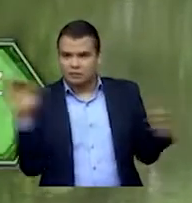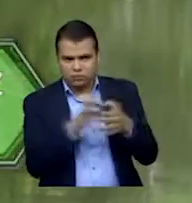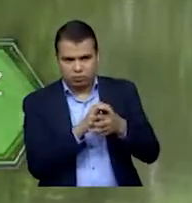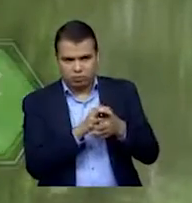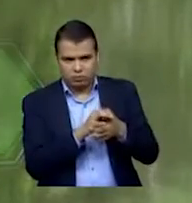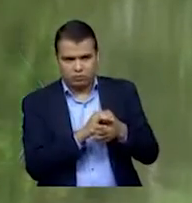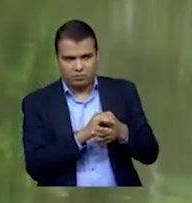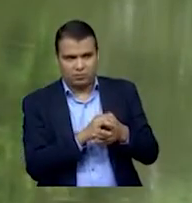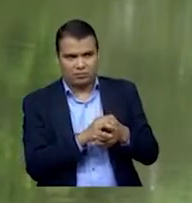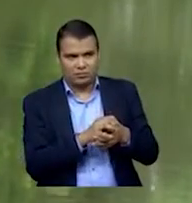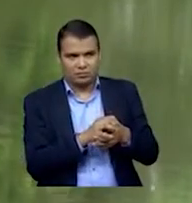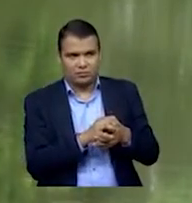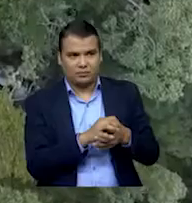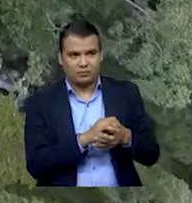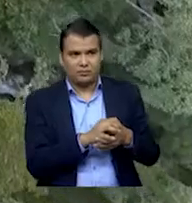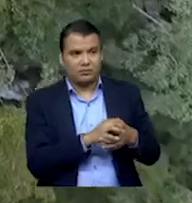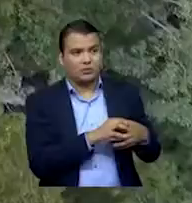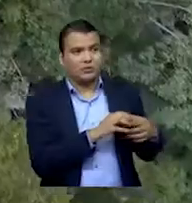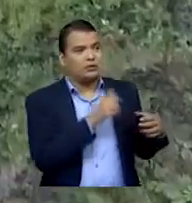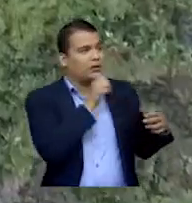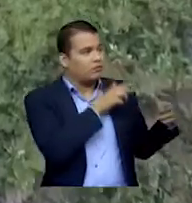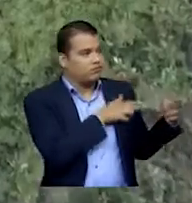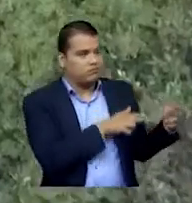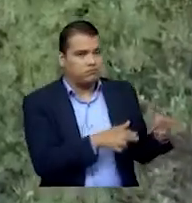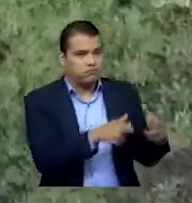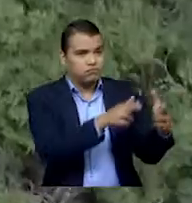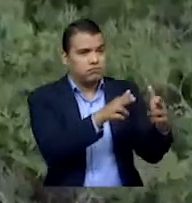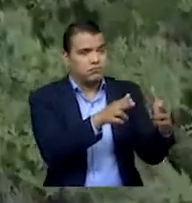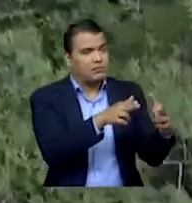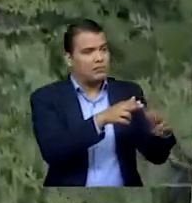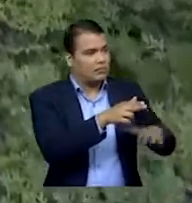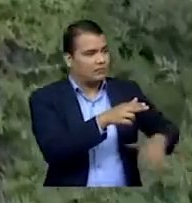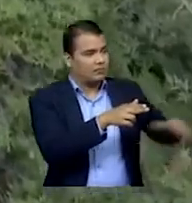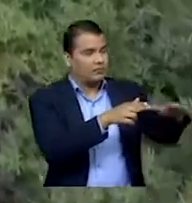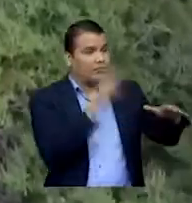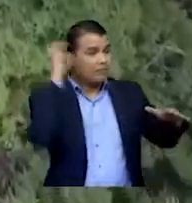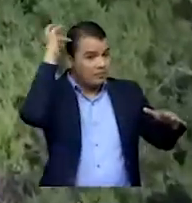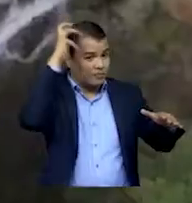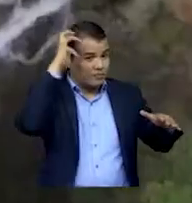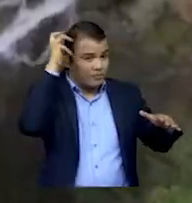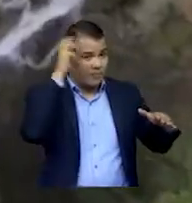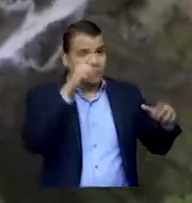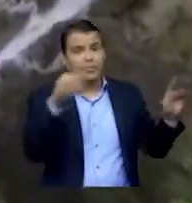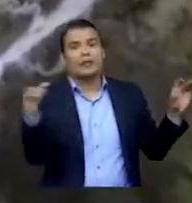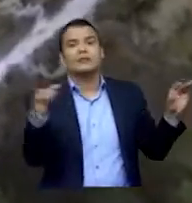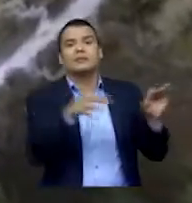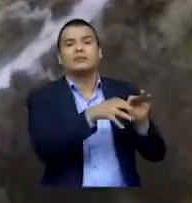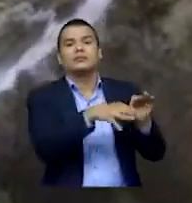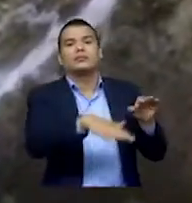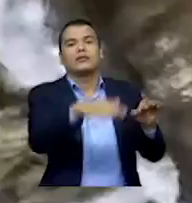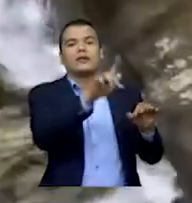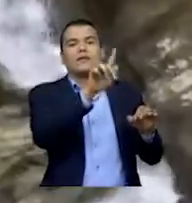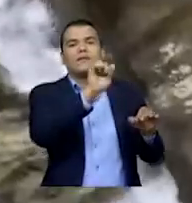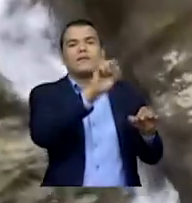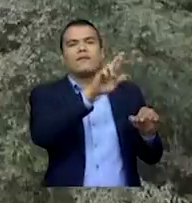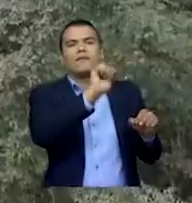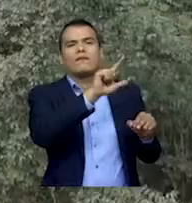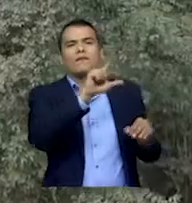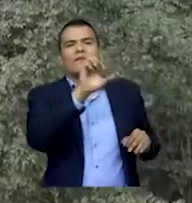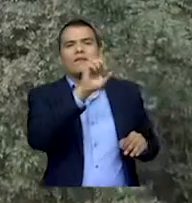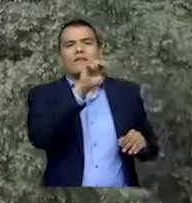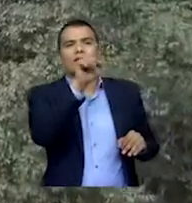este es un corredor que nos conecta con el distrito regional de manejo integrado pan se nos conecta con el parque natural nacional para iones